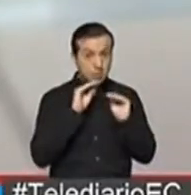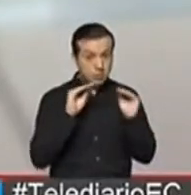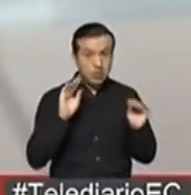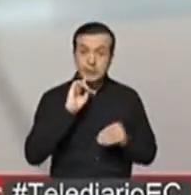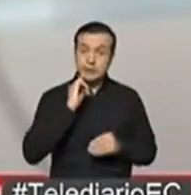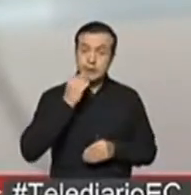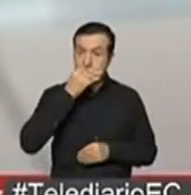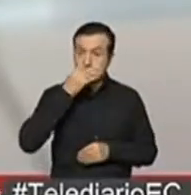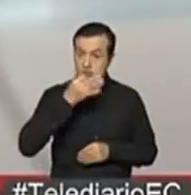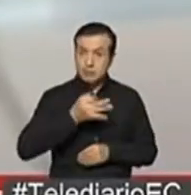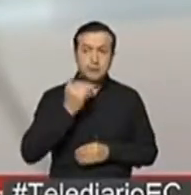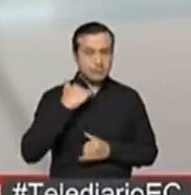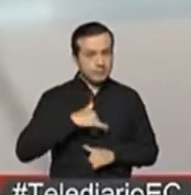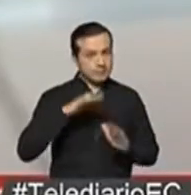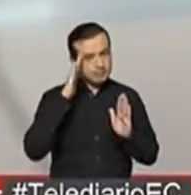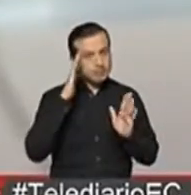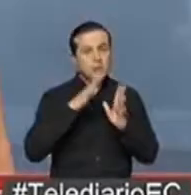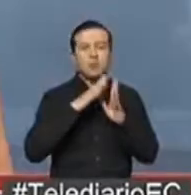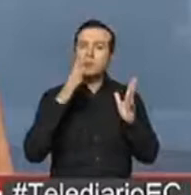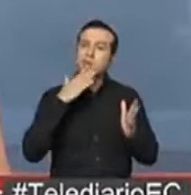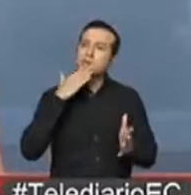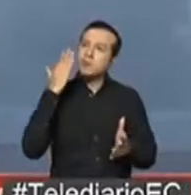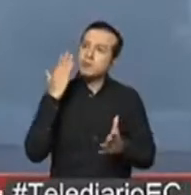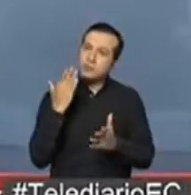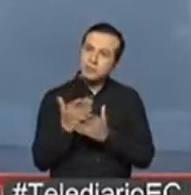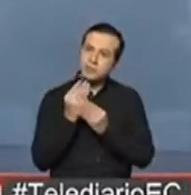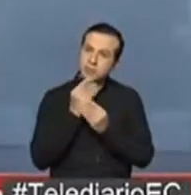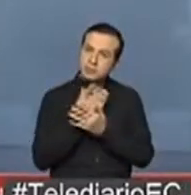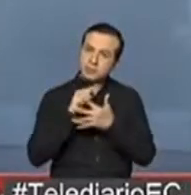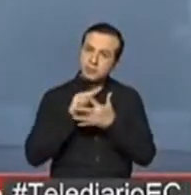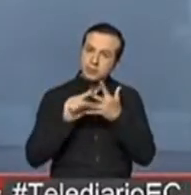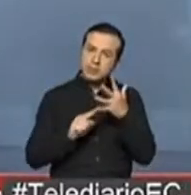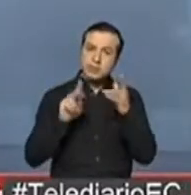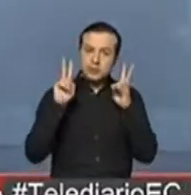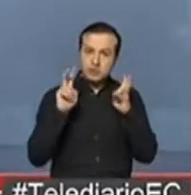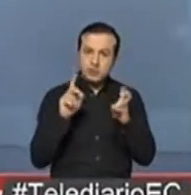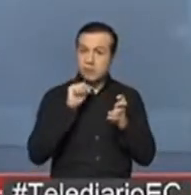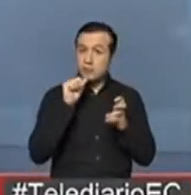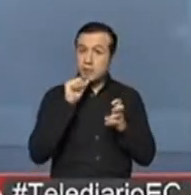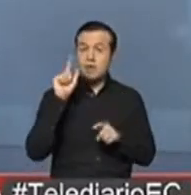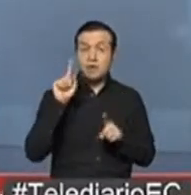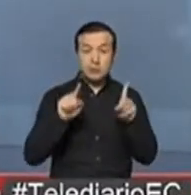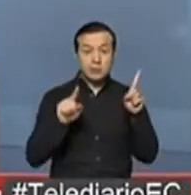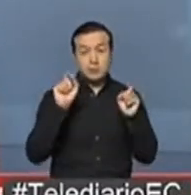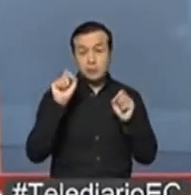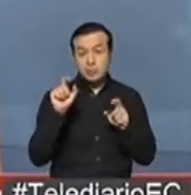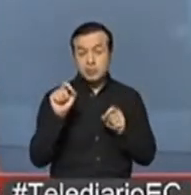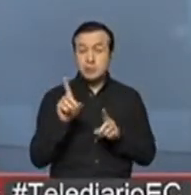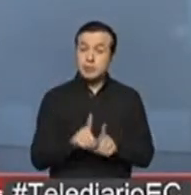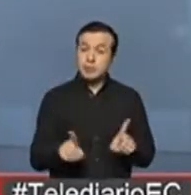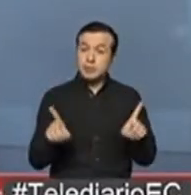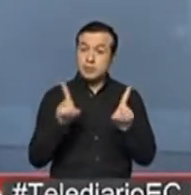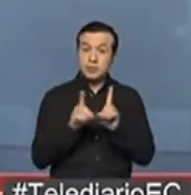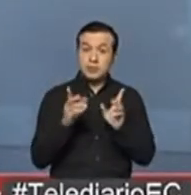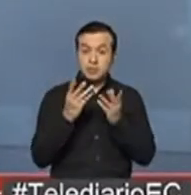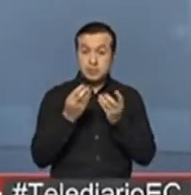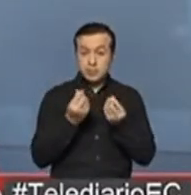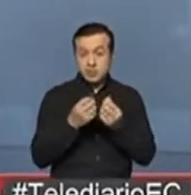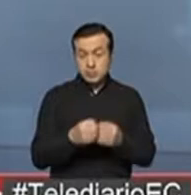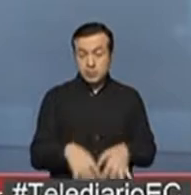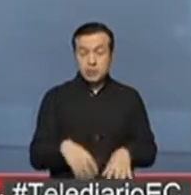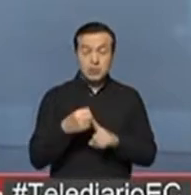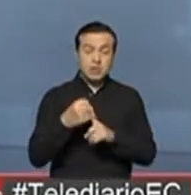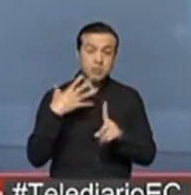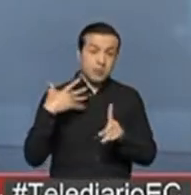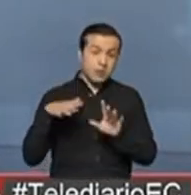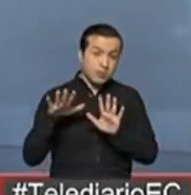serios se puede dar por supuesto estaremos conversando de esa y de otros temas también se nos quedan también algunas cifras de lo que fueron las pérdidas el impacto